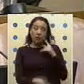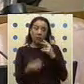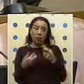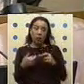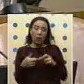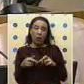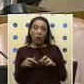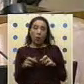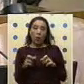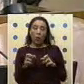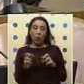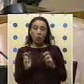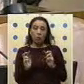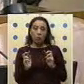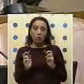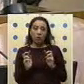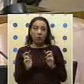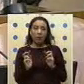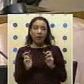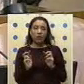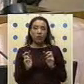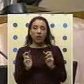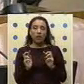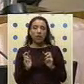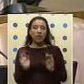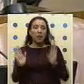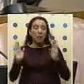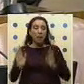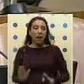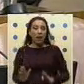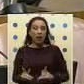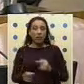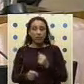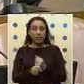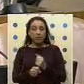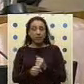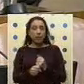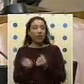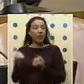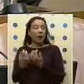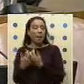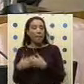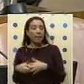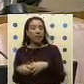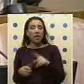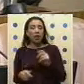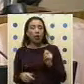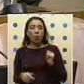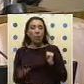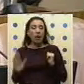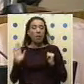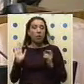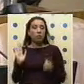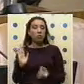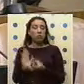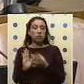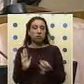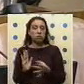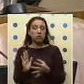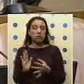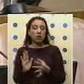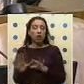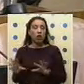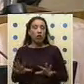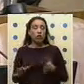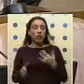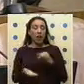oportunidad de poner freno a un actuar de empresas que no han cumplido con sus promesas, que han violado las condiciones de nuestra